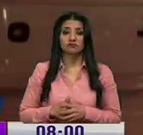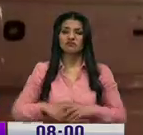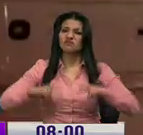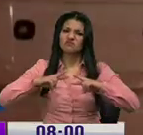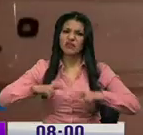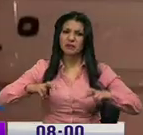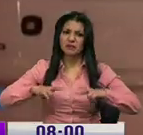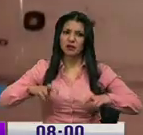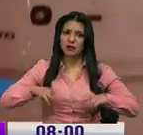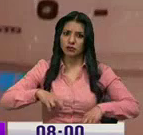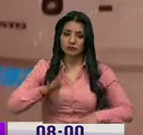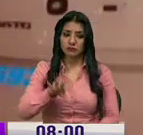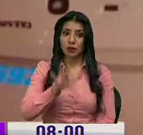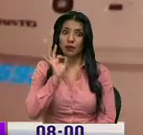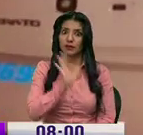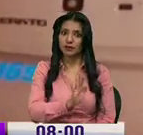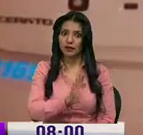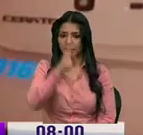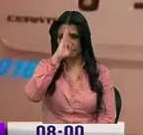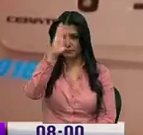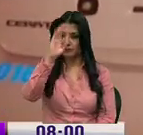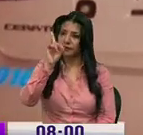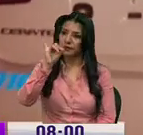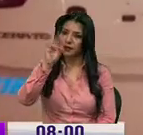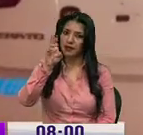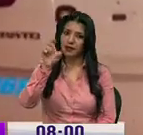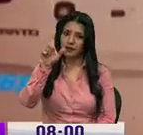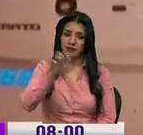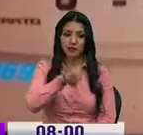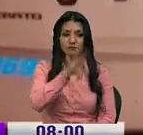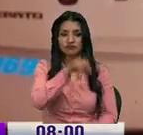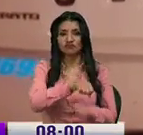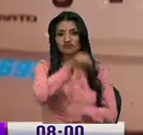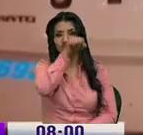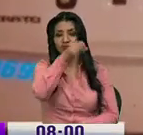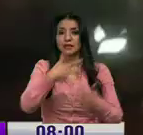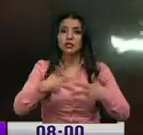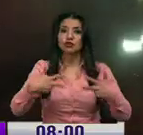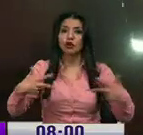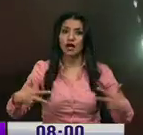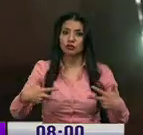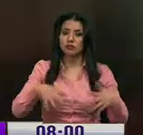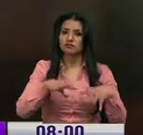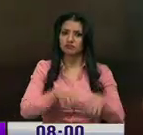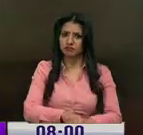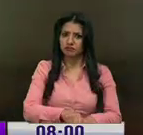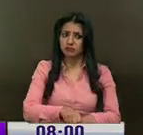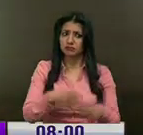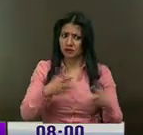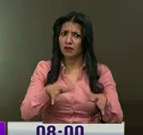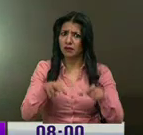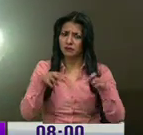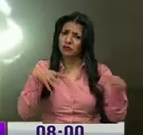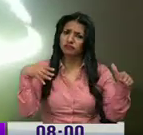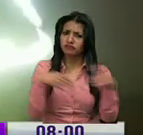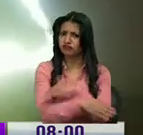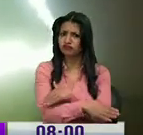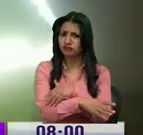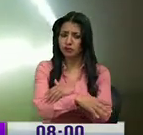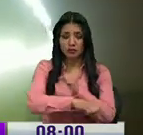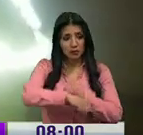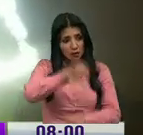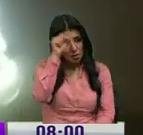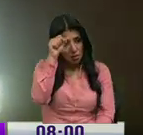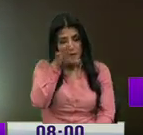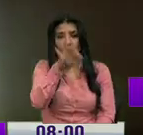permitieron llegar a los agentes de la DINASED hasta un domicilio en el sector del tránsito de Chillogallo. Con la orden de allanamiento, los uniformados ingresaron en